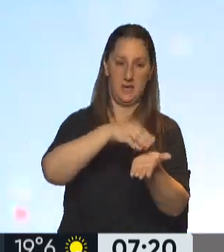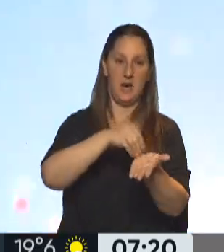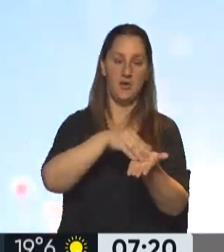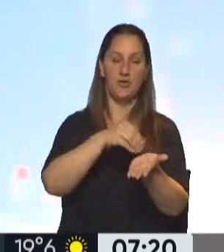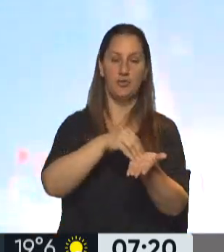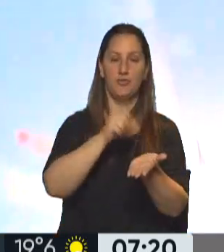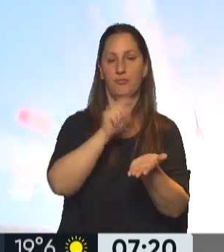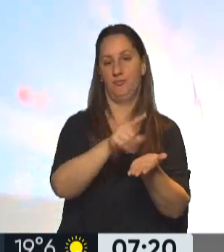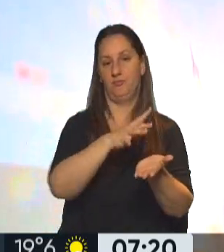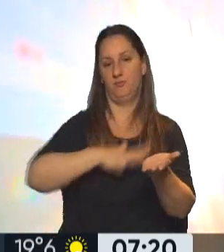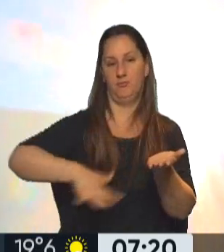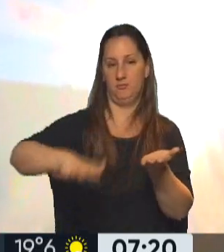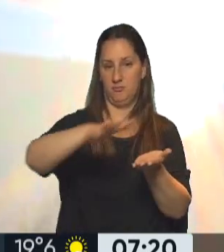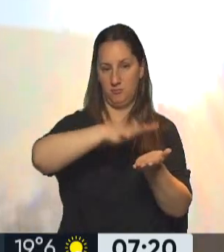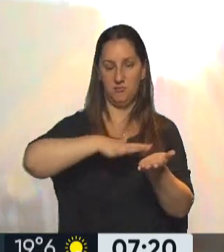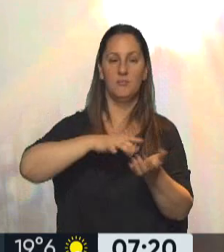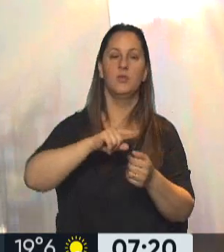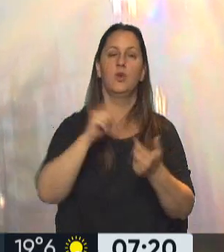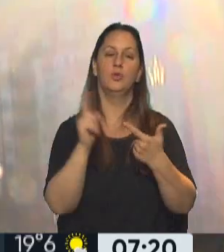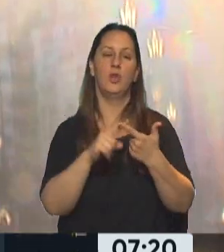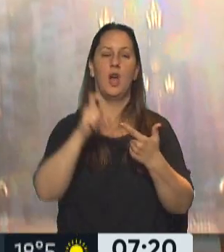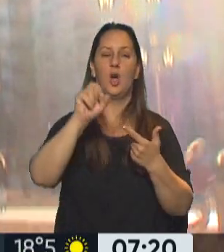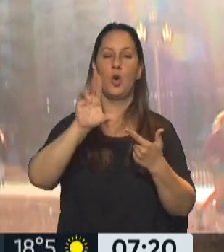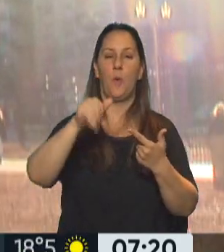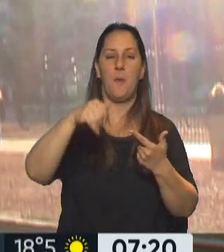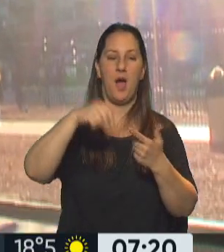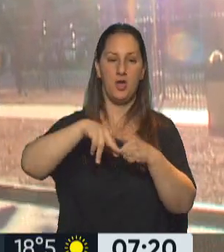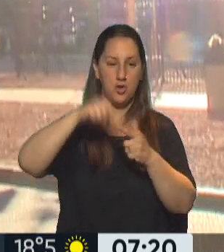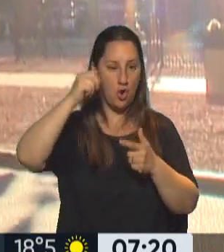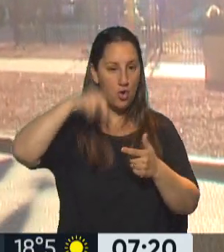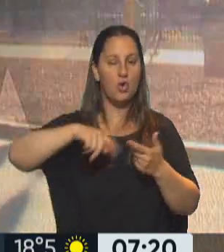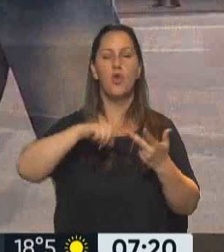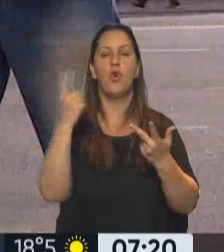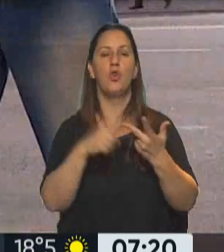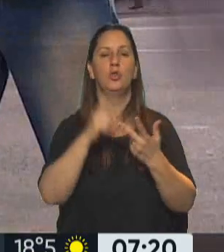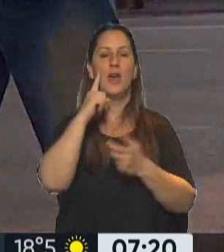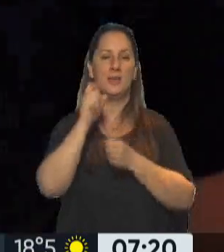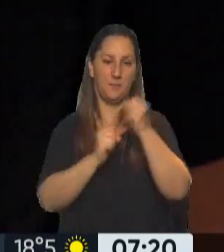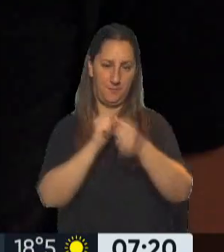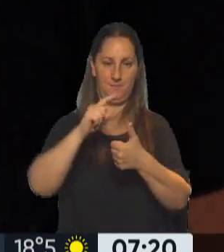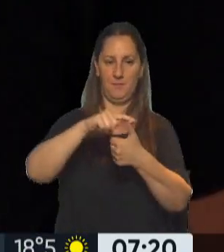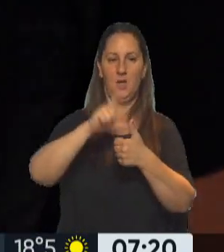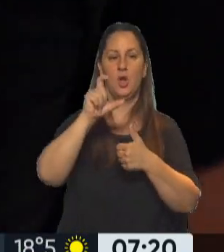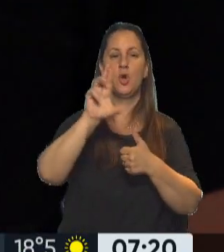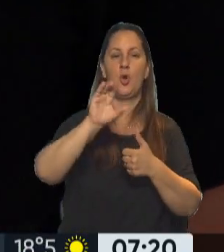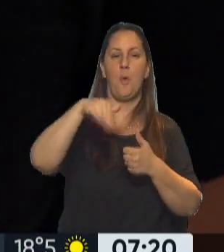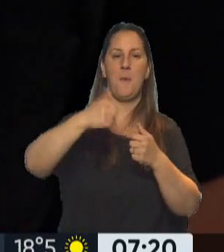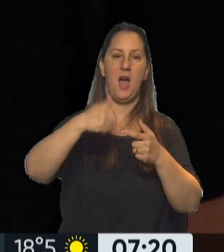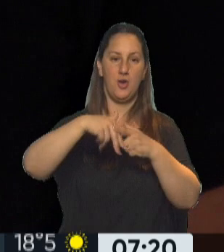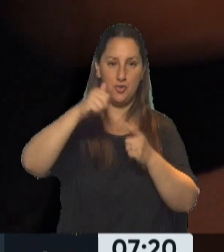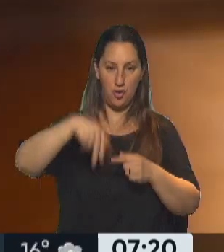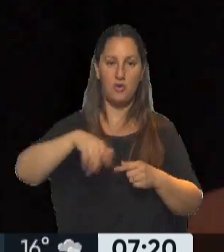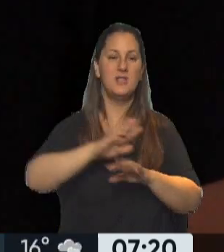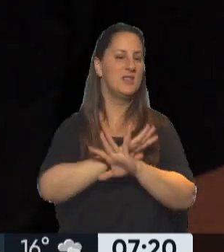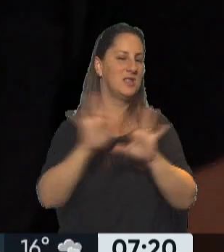considerados populares, otra vinculada con Cromañón y también otra vinculada con las industrias culturales. Pero empecemos con Cromañón. Así es, bueno, porque la iniciativa recibió